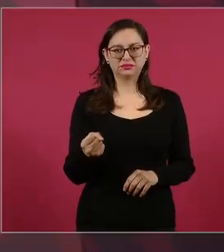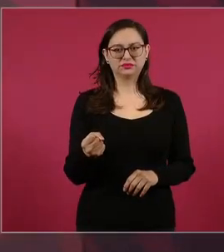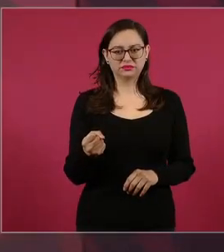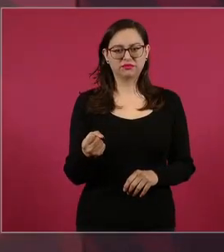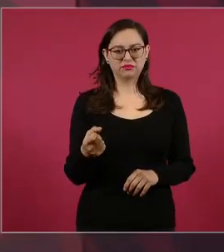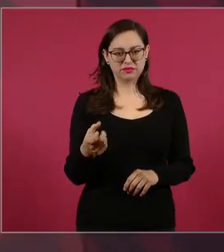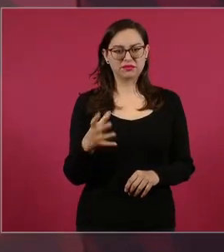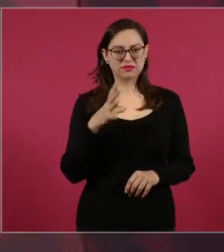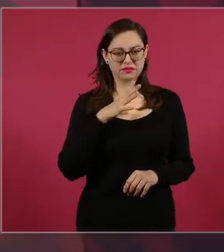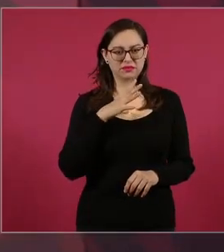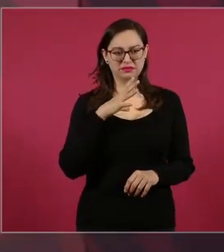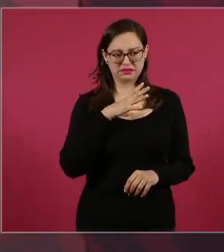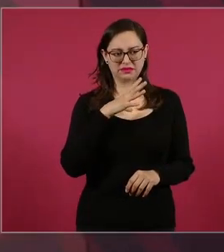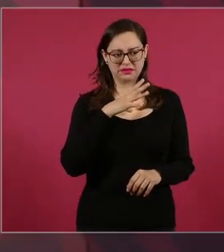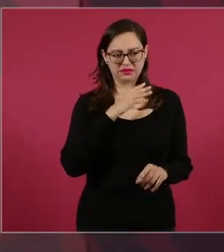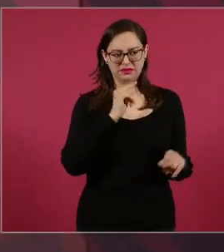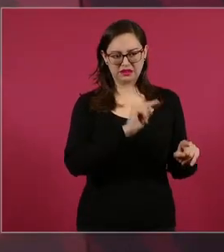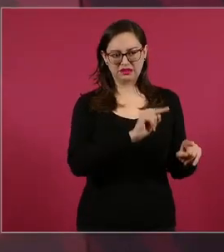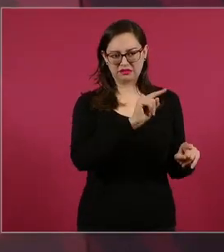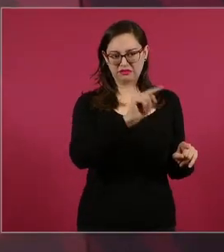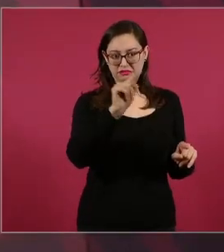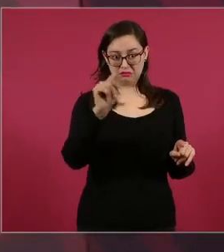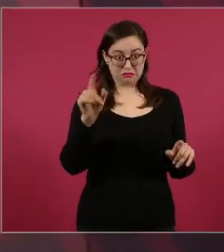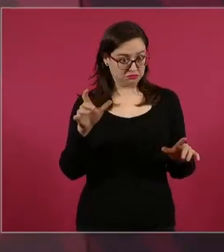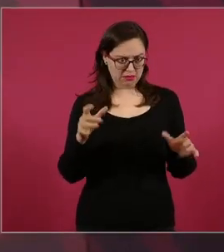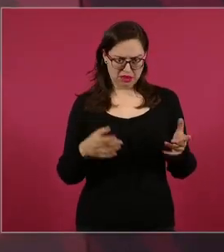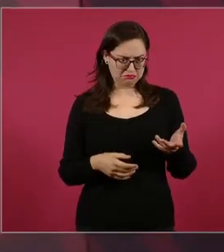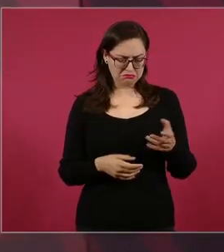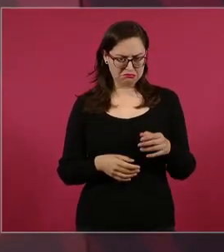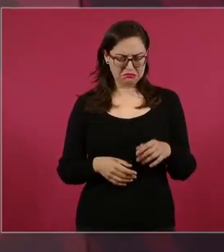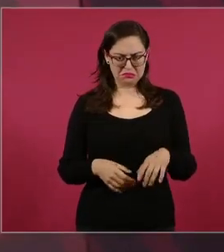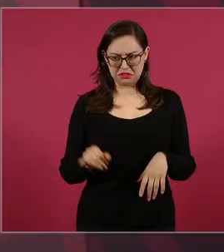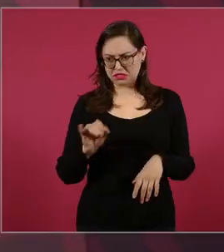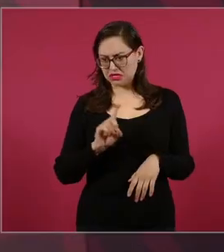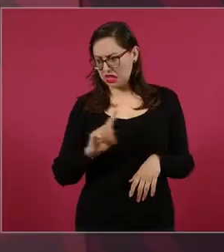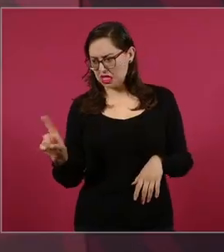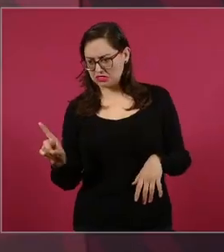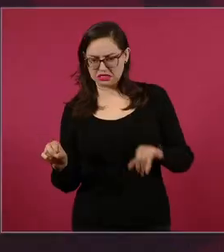no solo en la derecha, también en la izquierda.